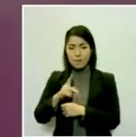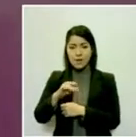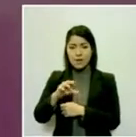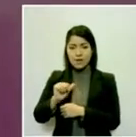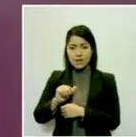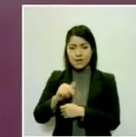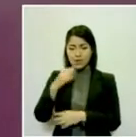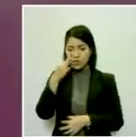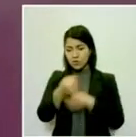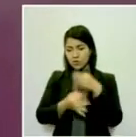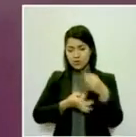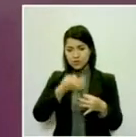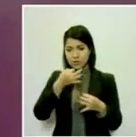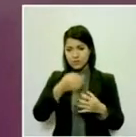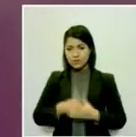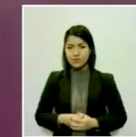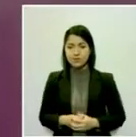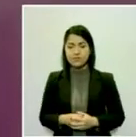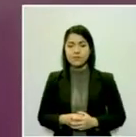Noticias.